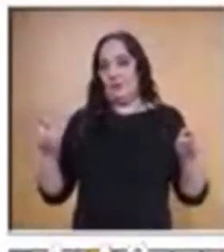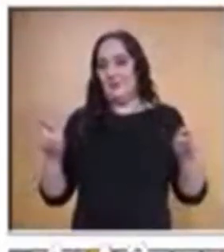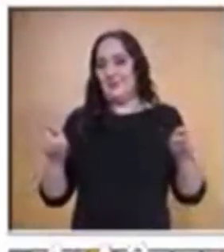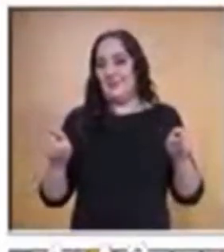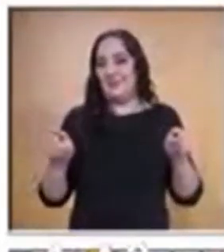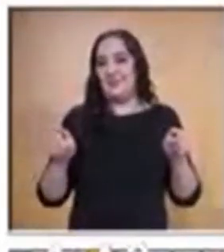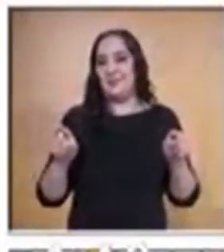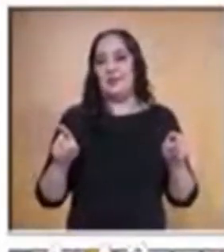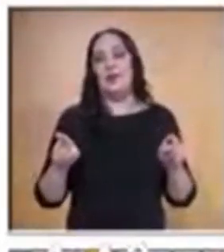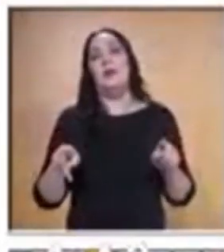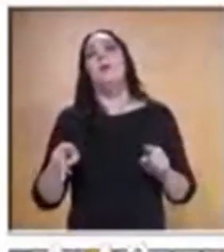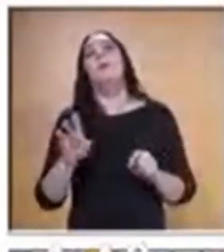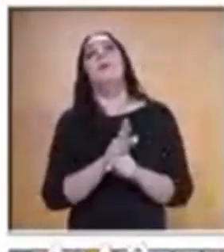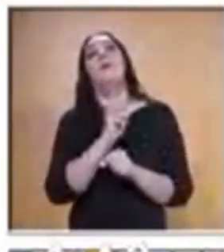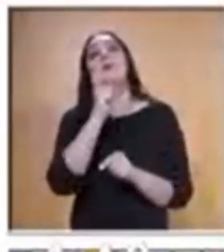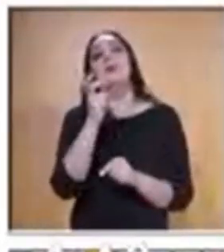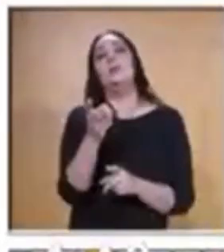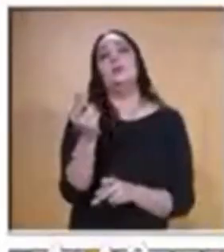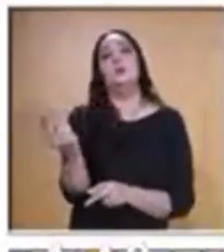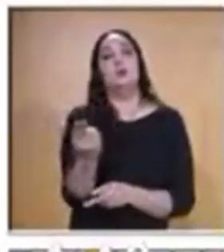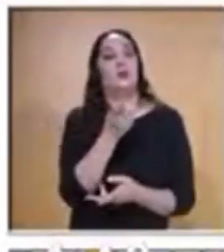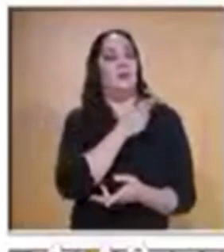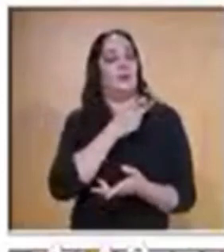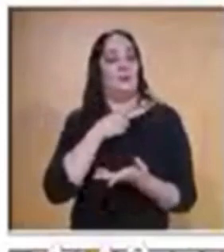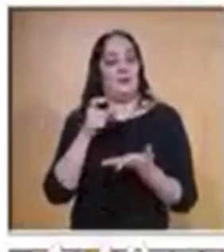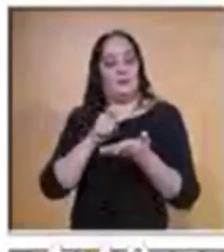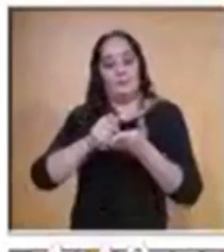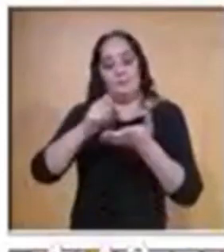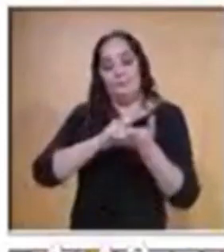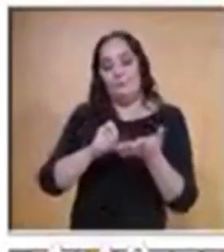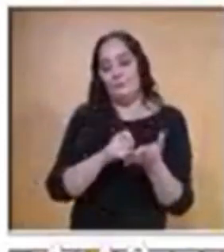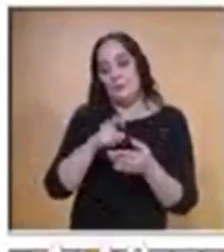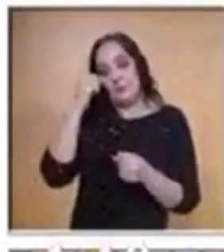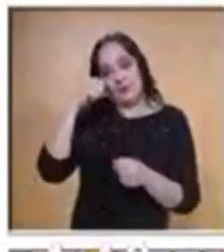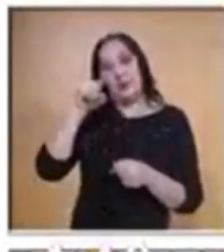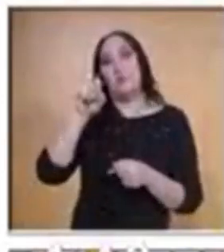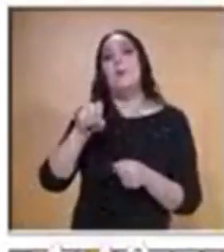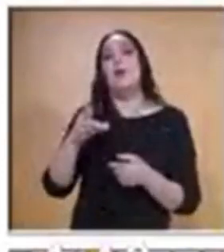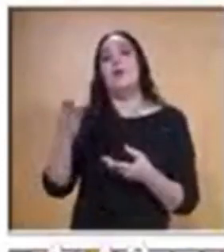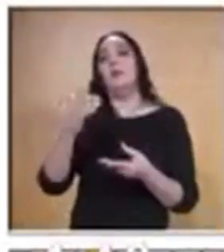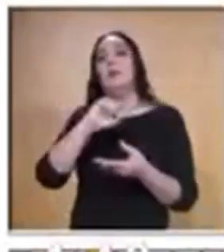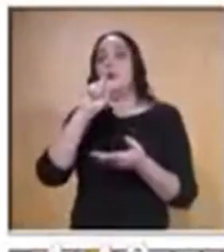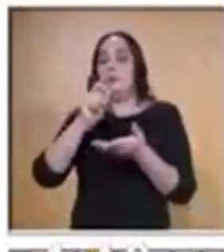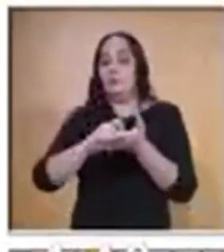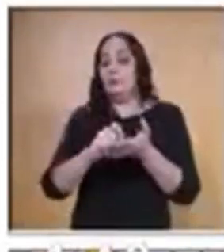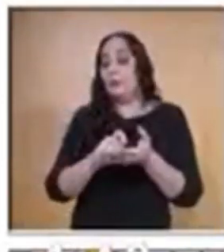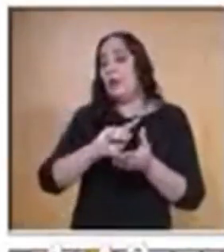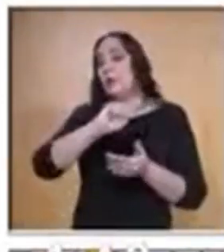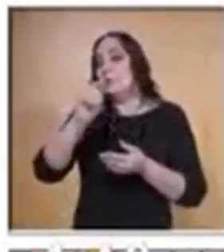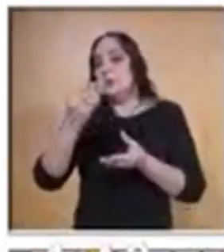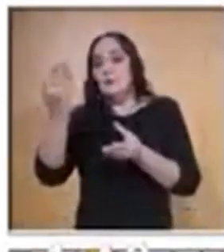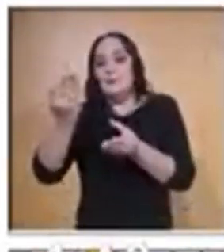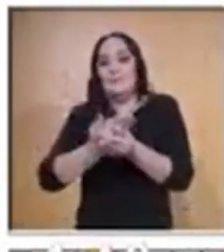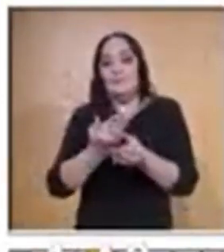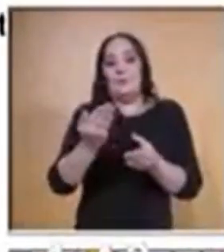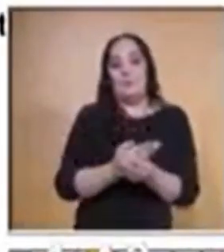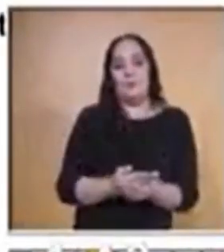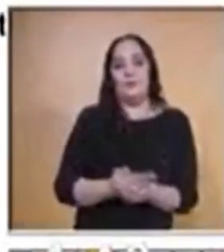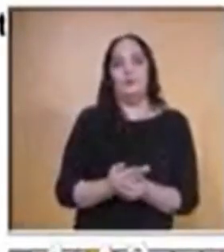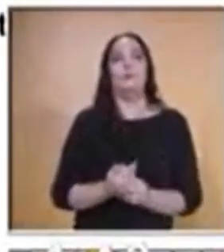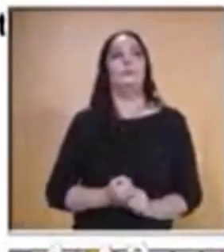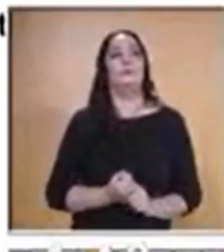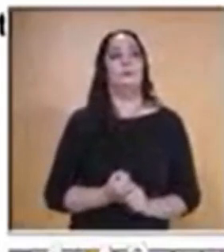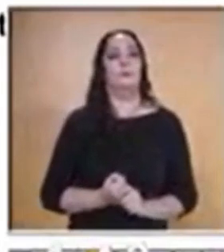entre ellos. Y entonces vamos a llevar este registro que también se va a ir a la carpeta. Lo van a tener ustedes disponible digitalmente.